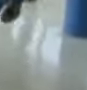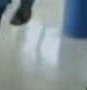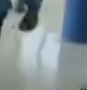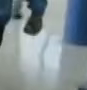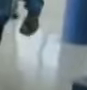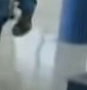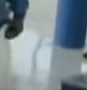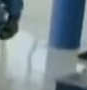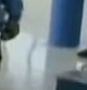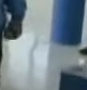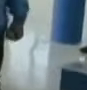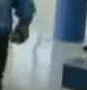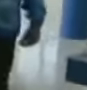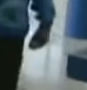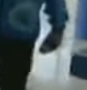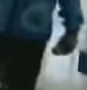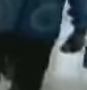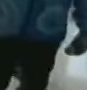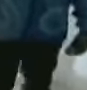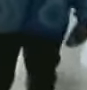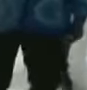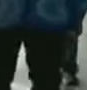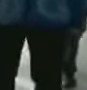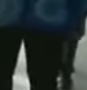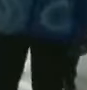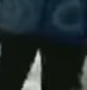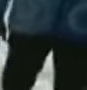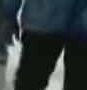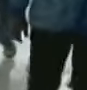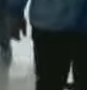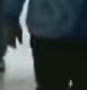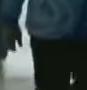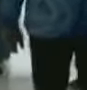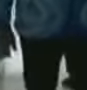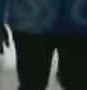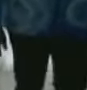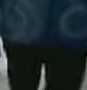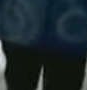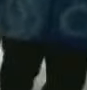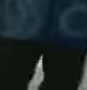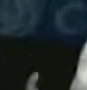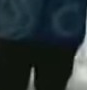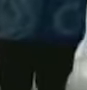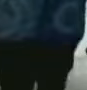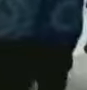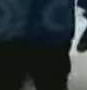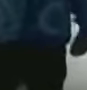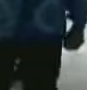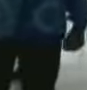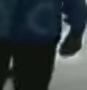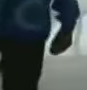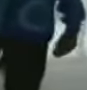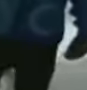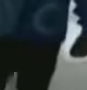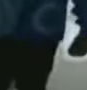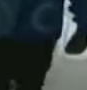saludo afectuoso a toda la comunidad a todos los vecinos vecinas de los municipios carabobeños